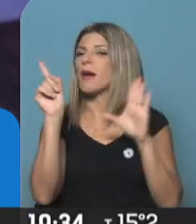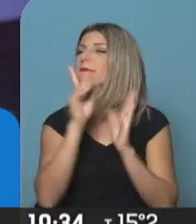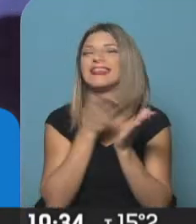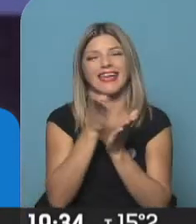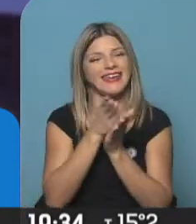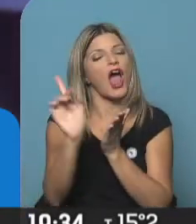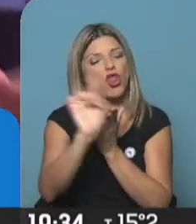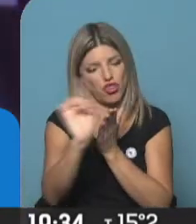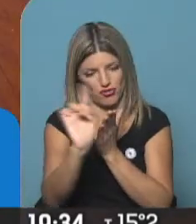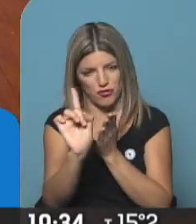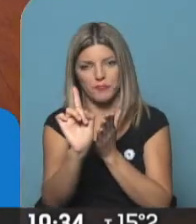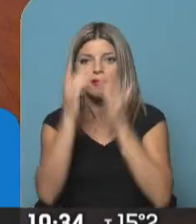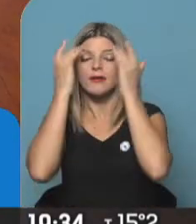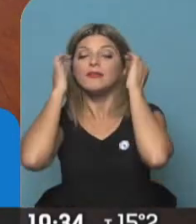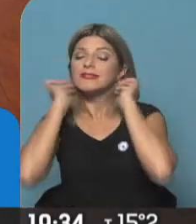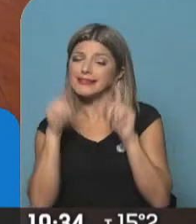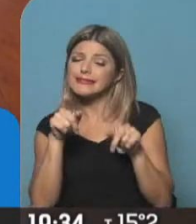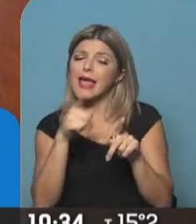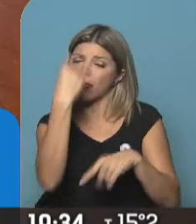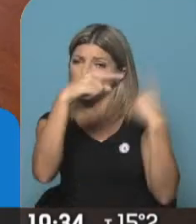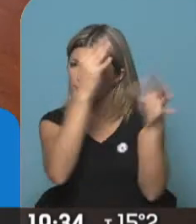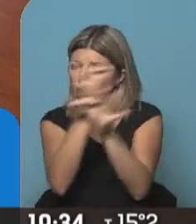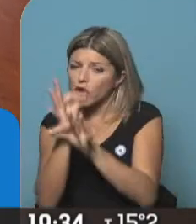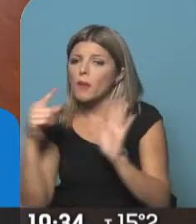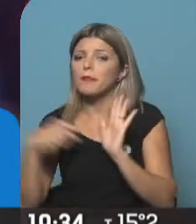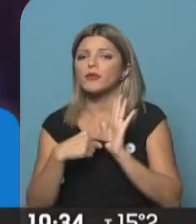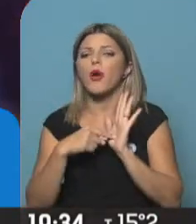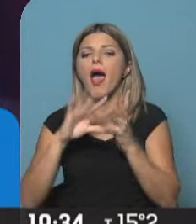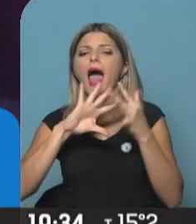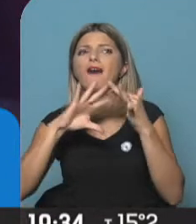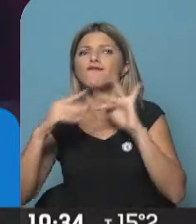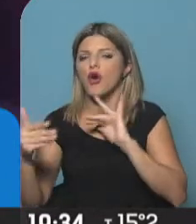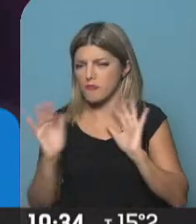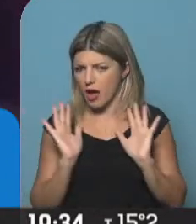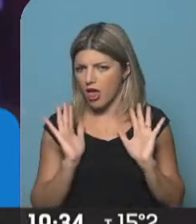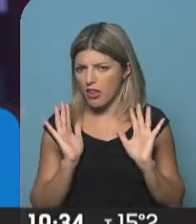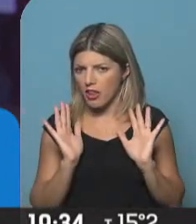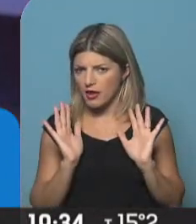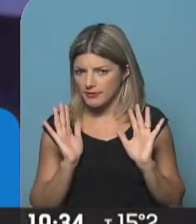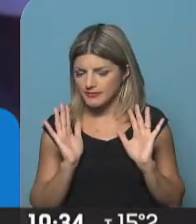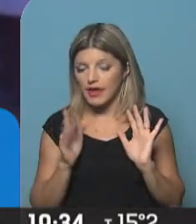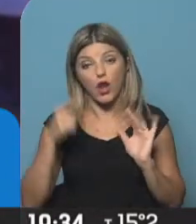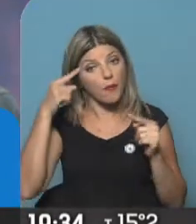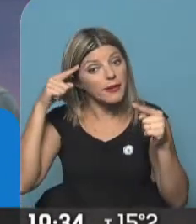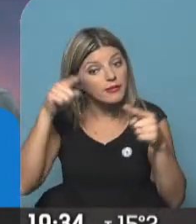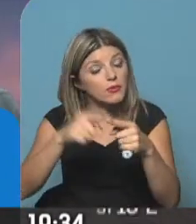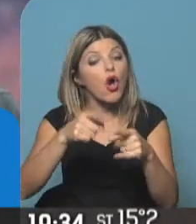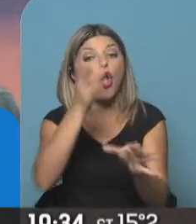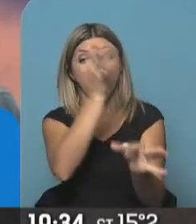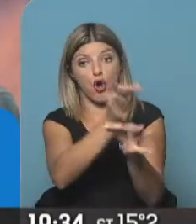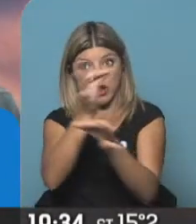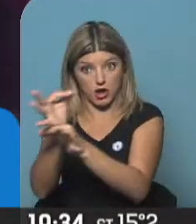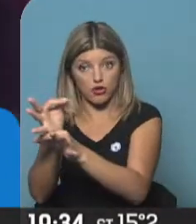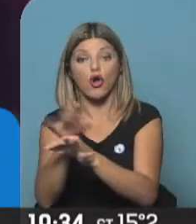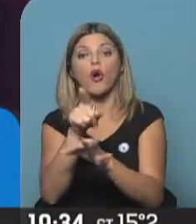si se venía dando de manera transversal lo que estamos cambiando es un poco el enfoque y otorgando a que las escuelas puedan elegir que haya un